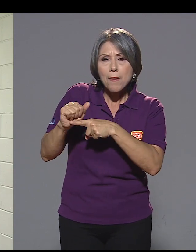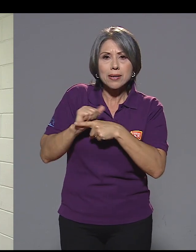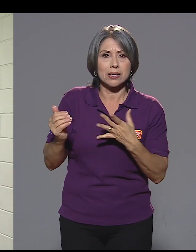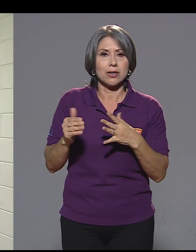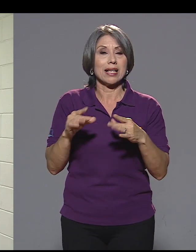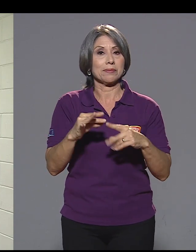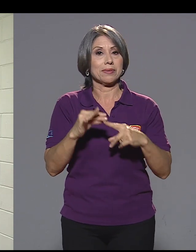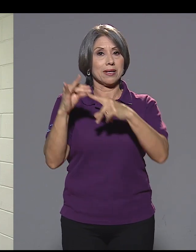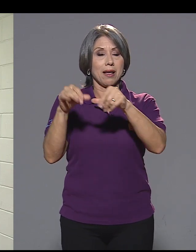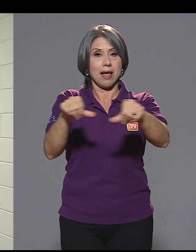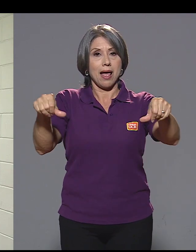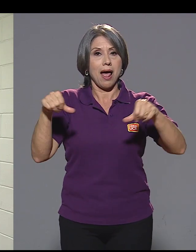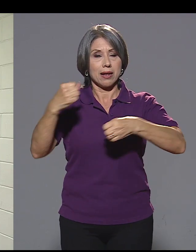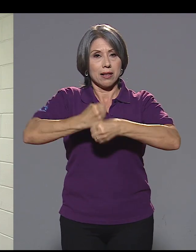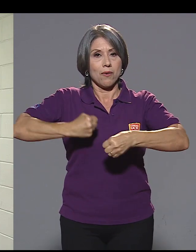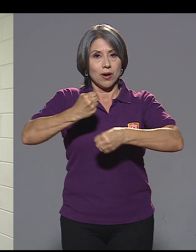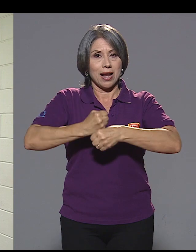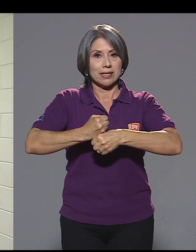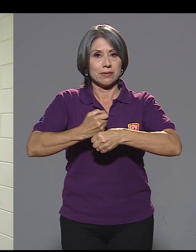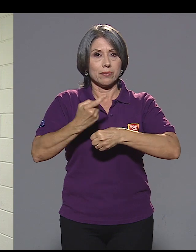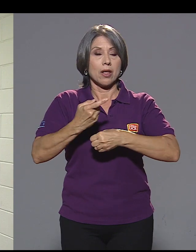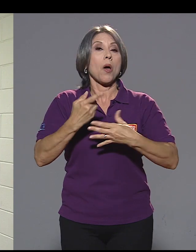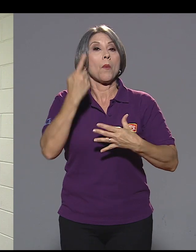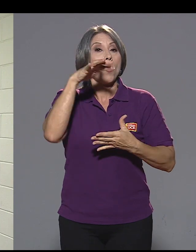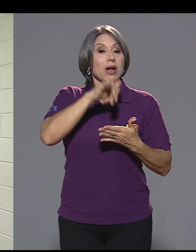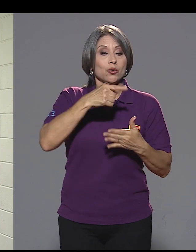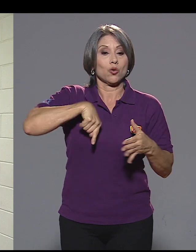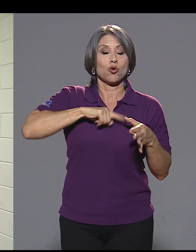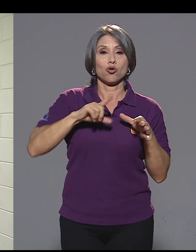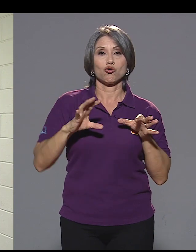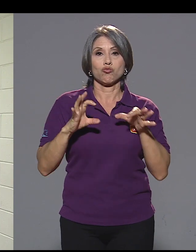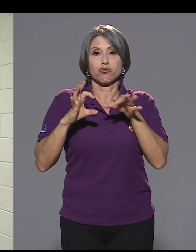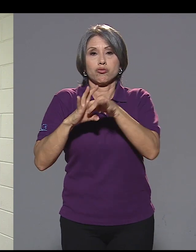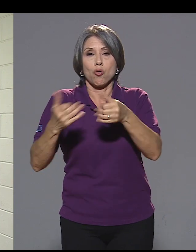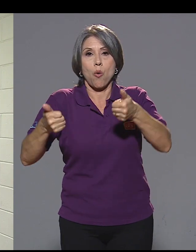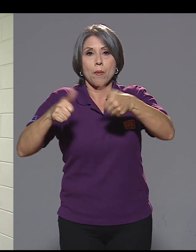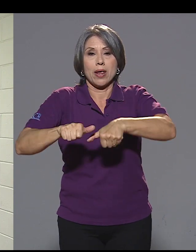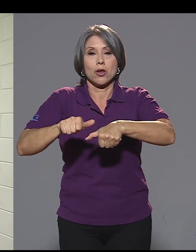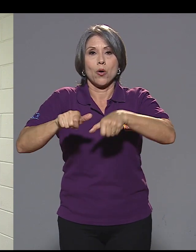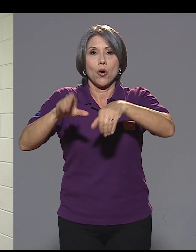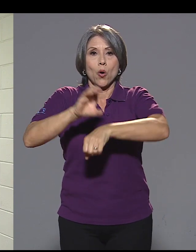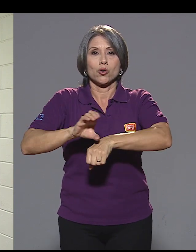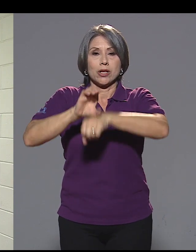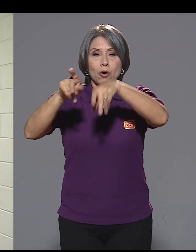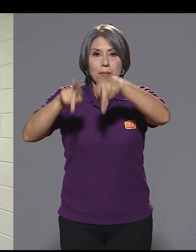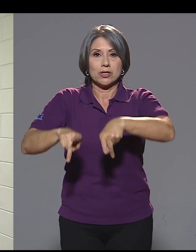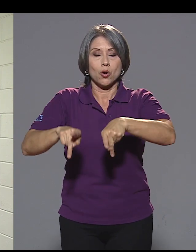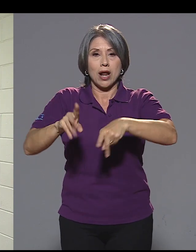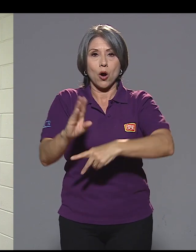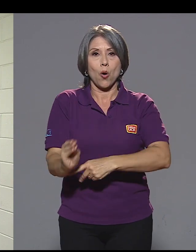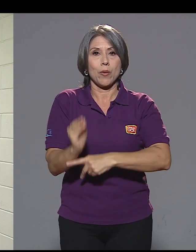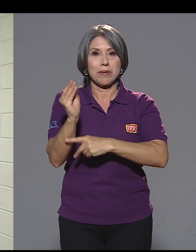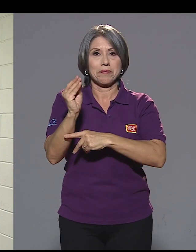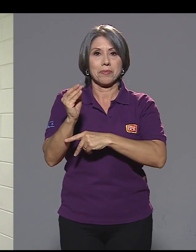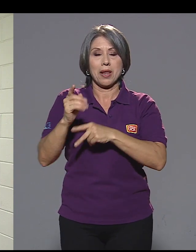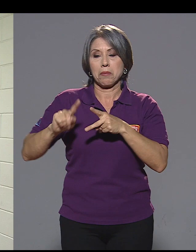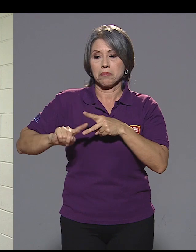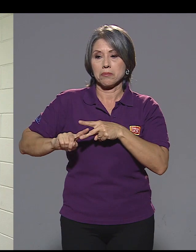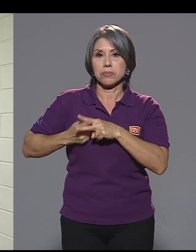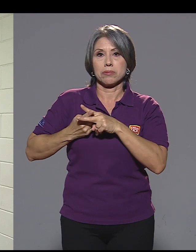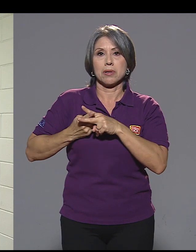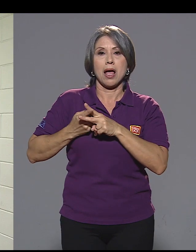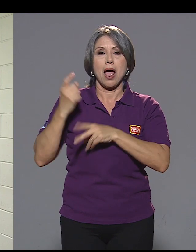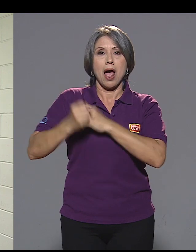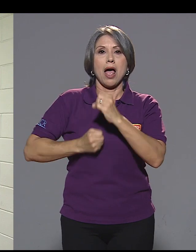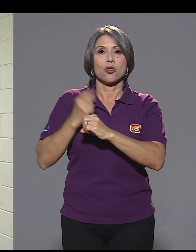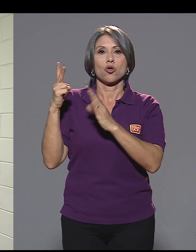áreas laborales. Por eso, en convenio con el Consejo de la Persona Joven, a partir del 2015 y posteriormente en el